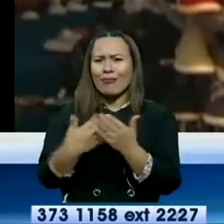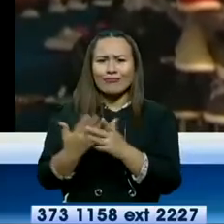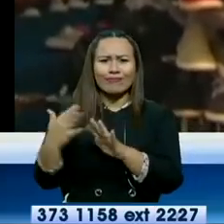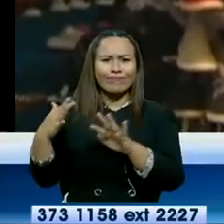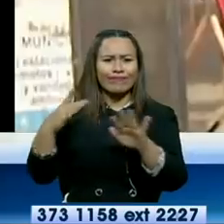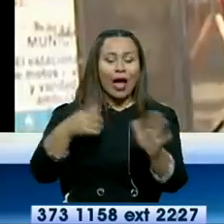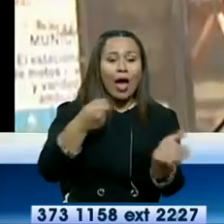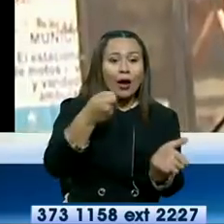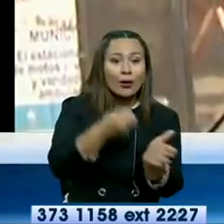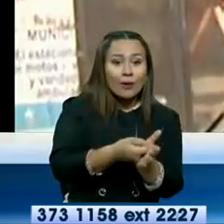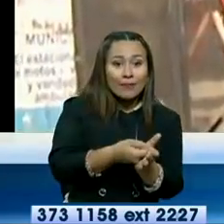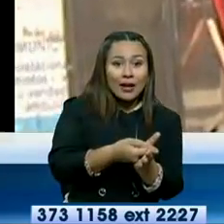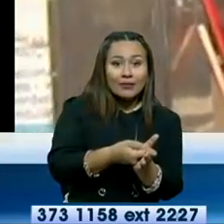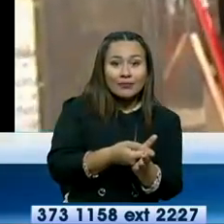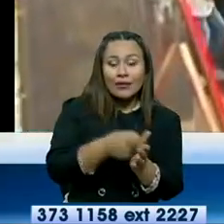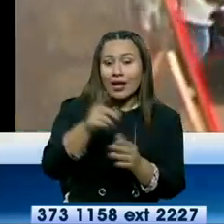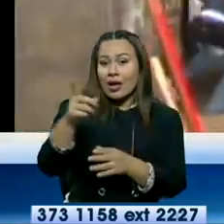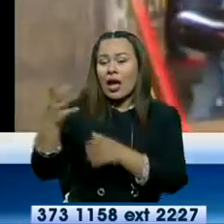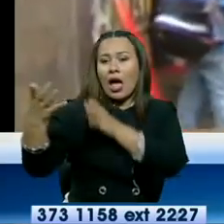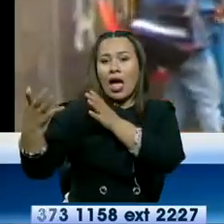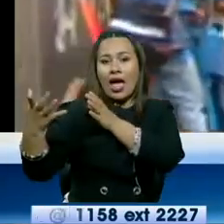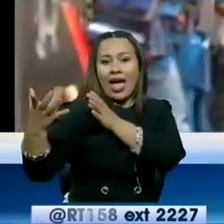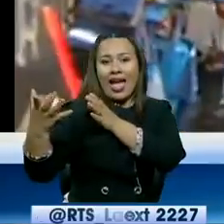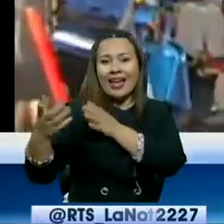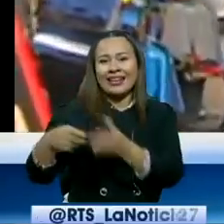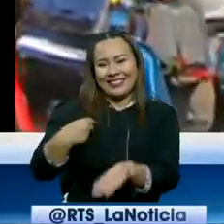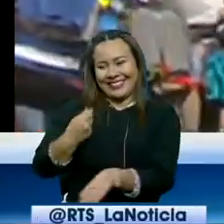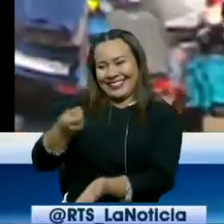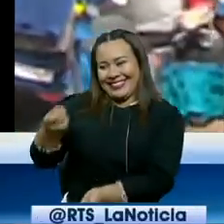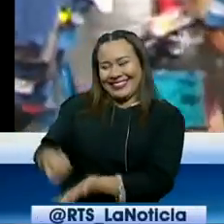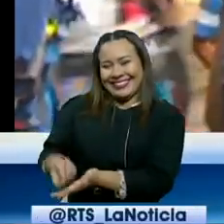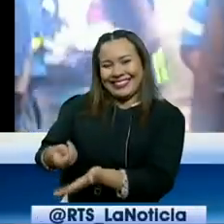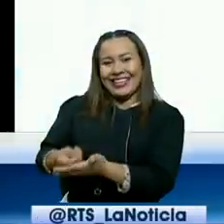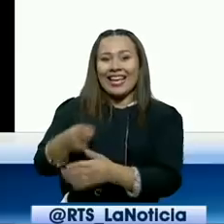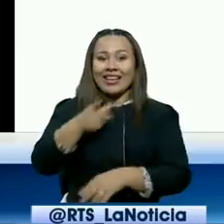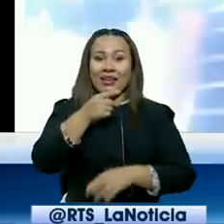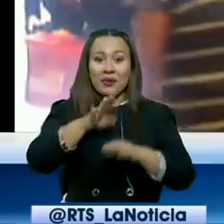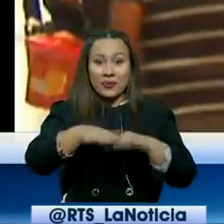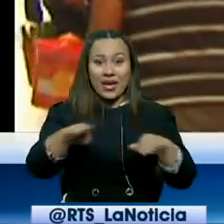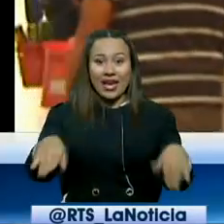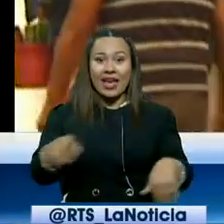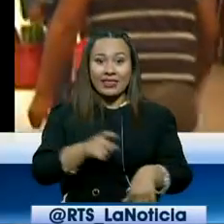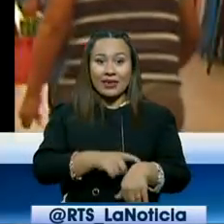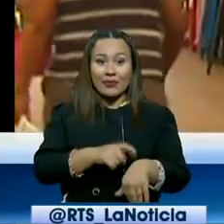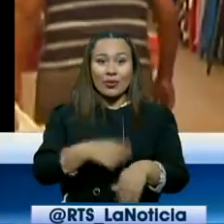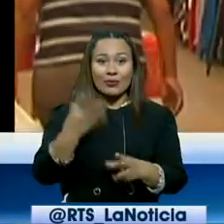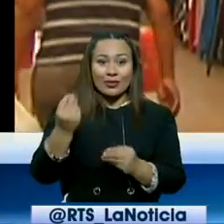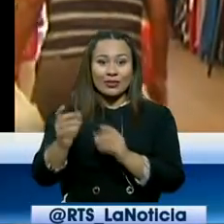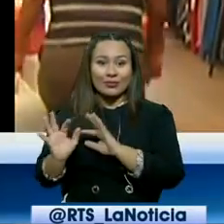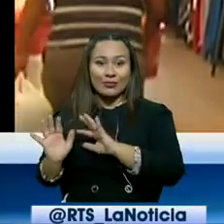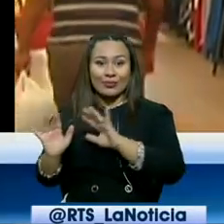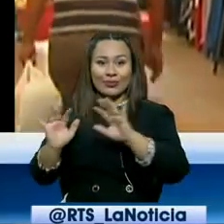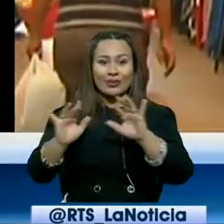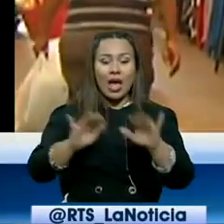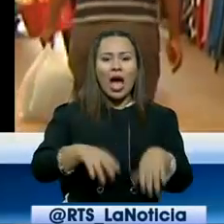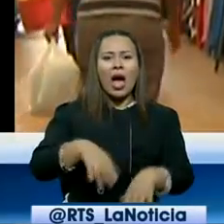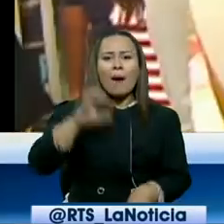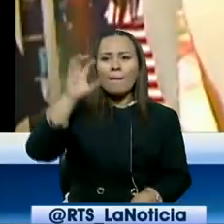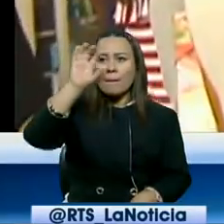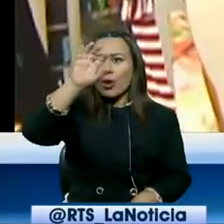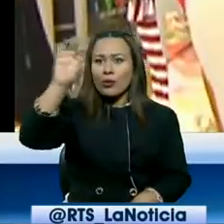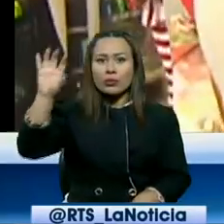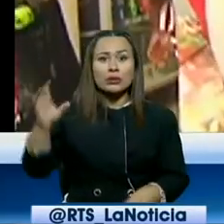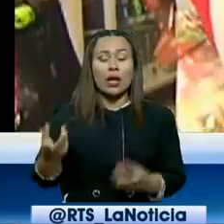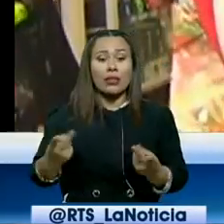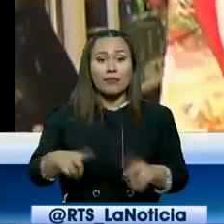el comprador, sin dejar de lado al cargador. Aquí en la Bahía, desde muy temprano ese viernes, llegaban personas de diferentes provincias, como Manabí,